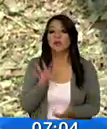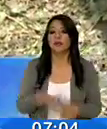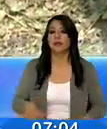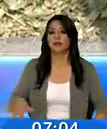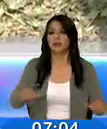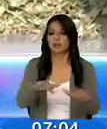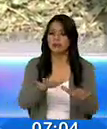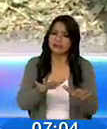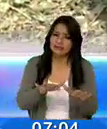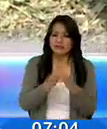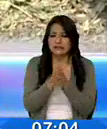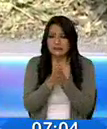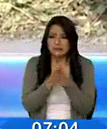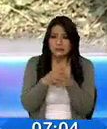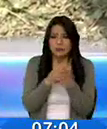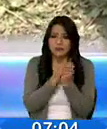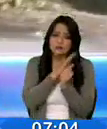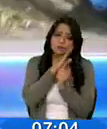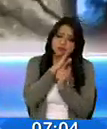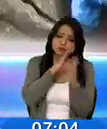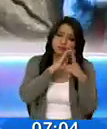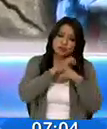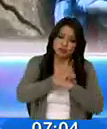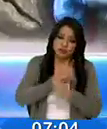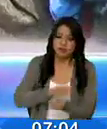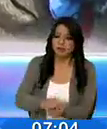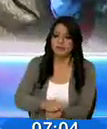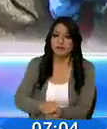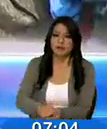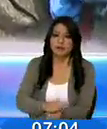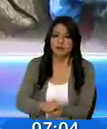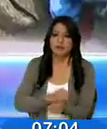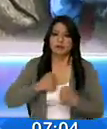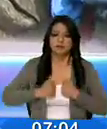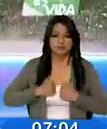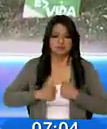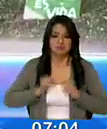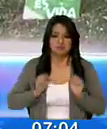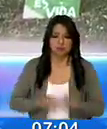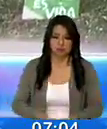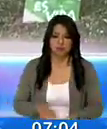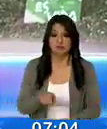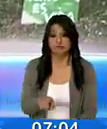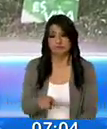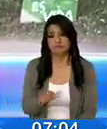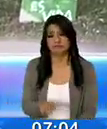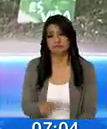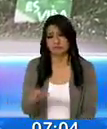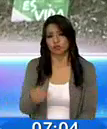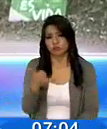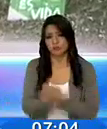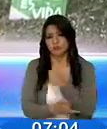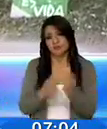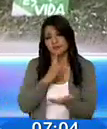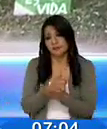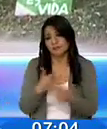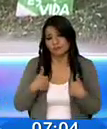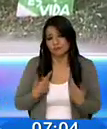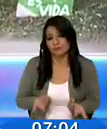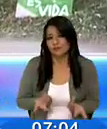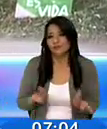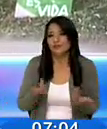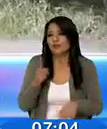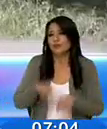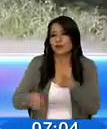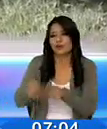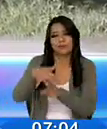verde el sitio indicado para descansar, pasar la noche, lavar ropa, incluso darse un baño. Los extranjeros saben que no es el sitio indicado, pero también